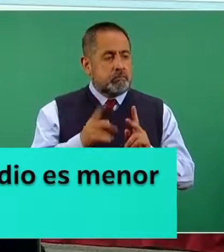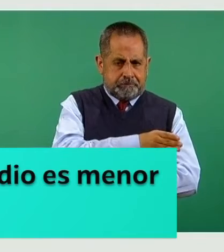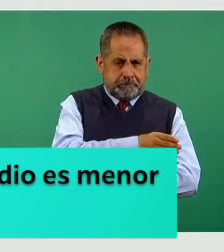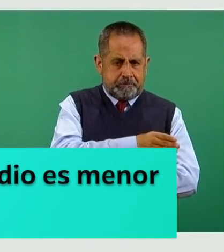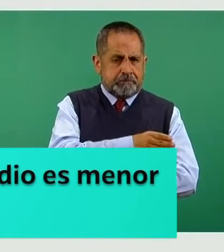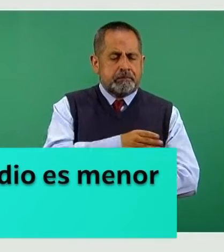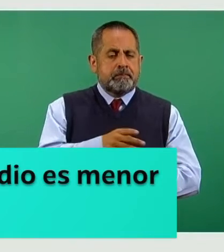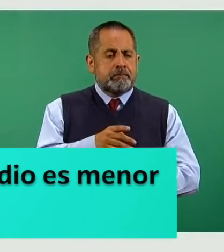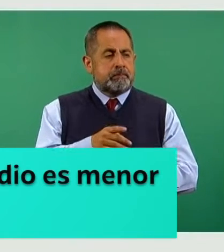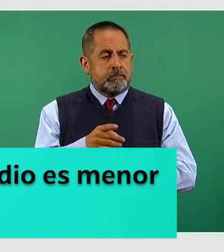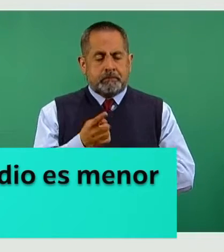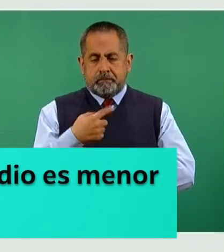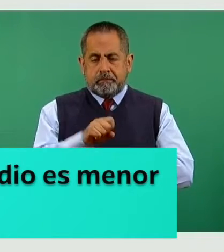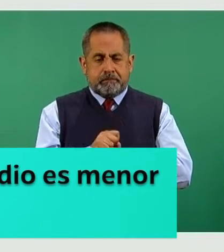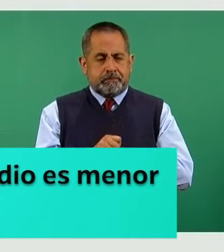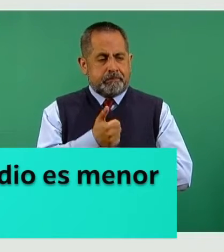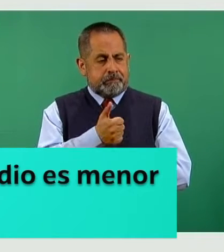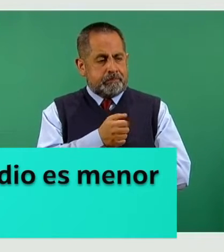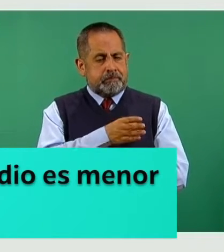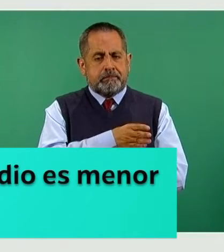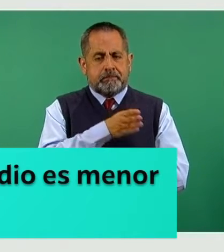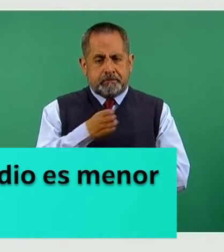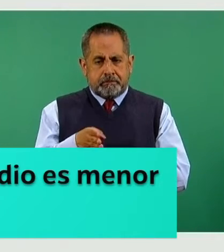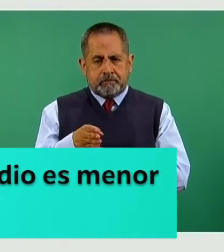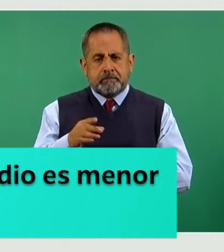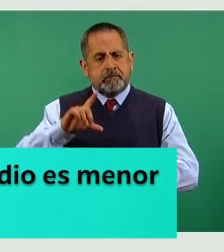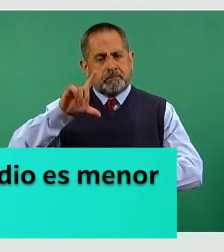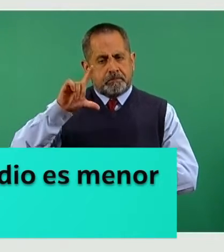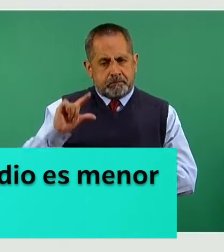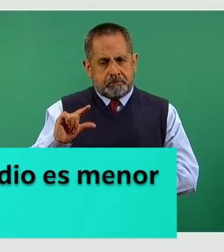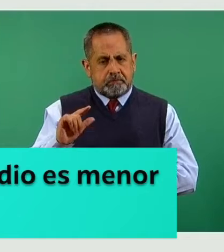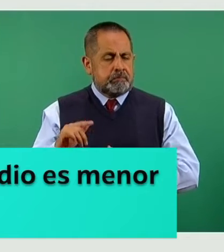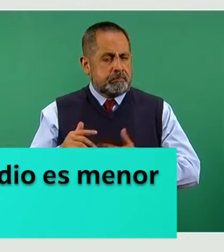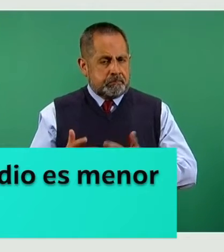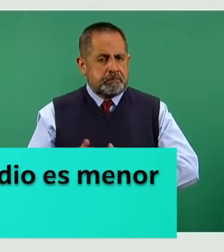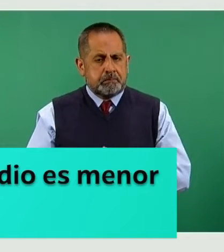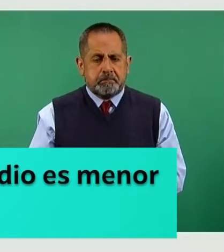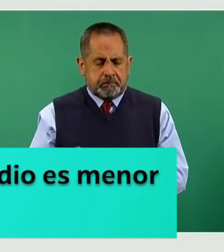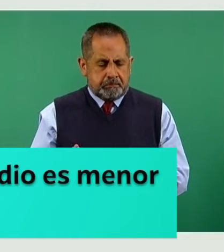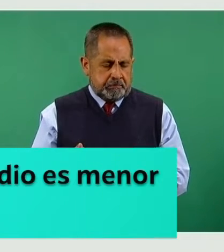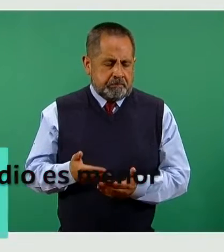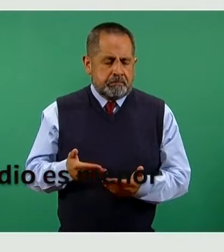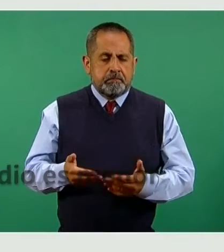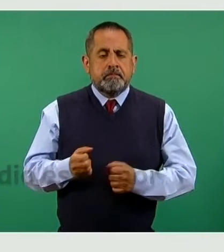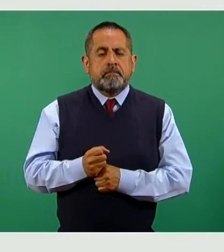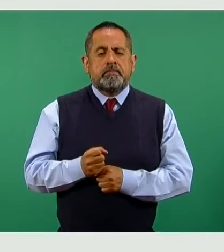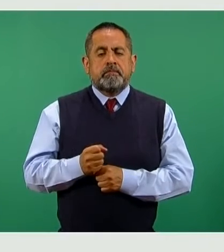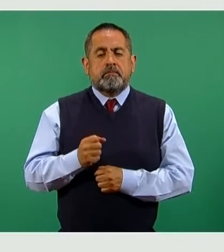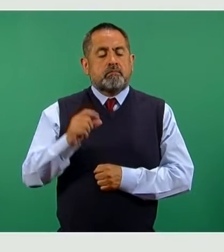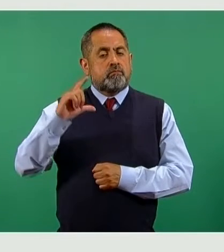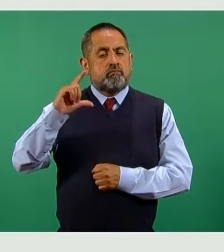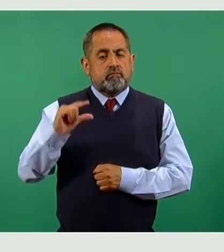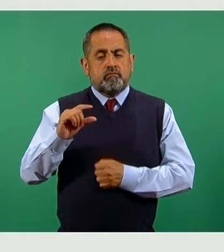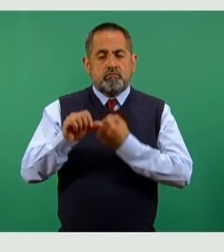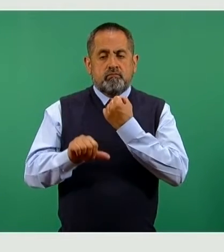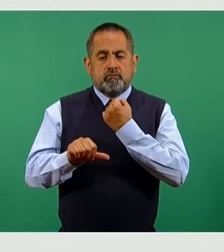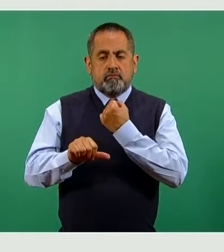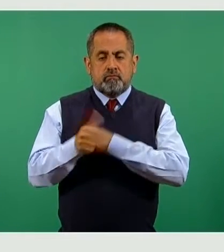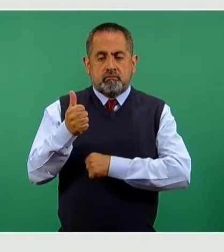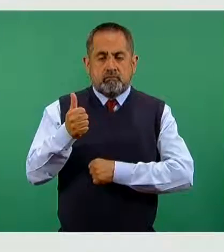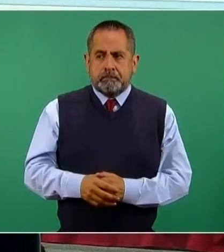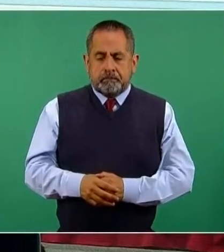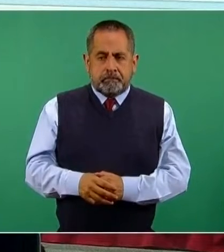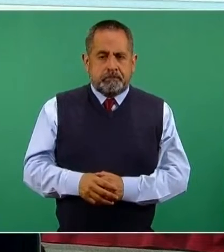de 187 mil 187 decesos en lo que va de la epidemia mientras la curva de contagios va en descenso informó